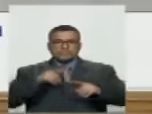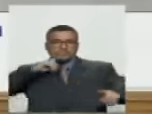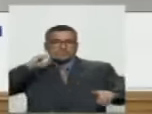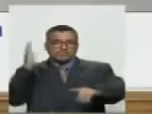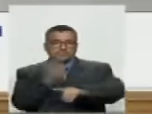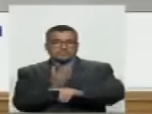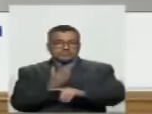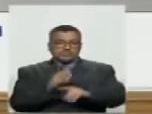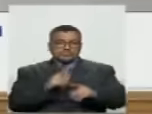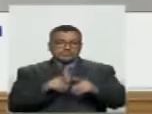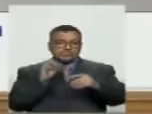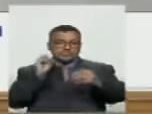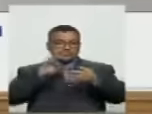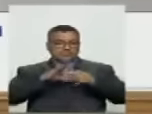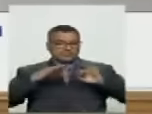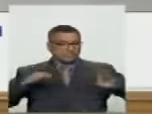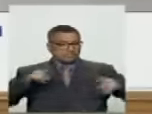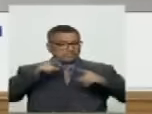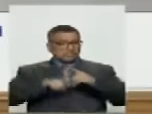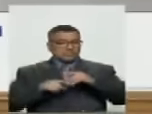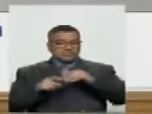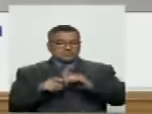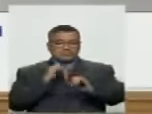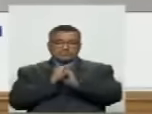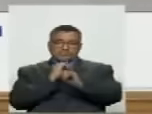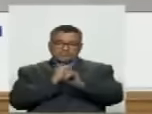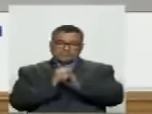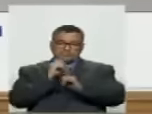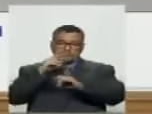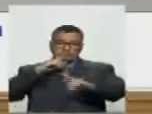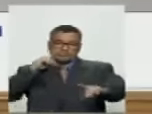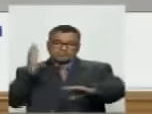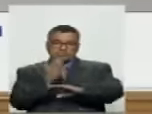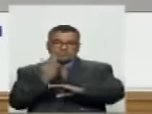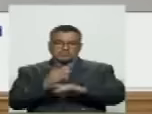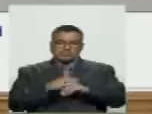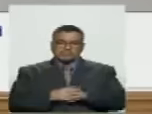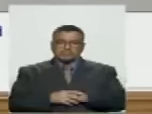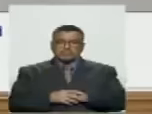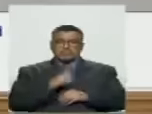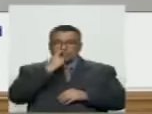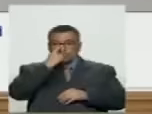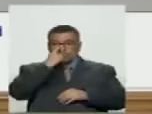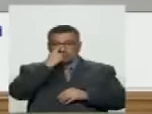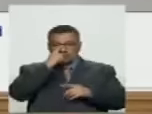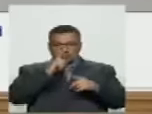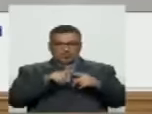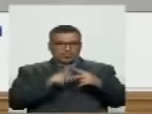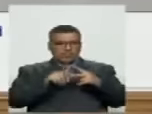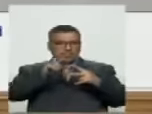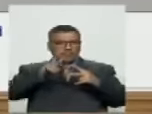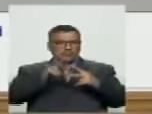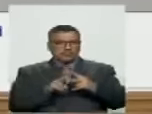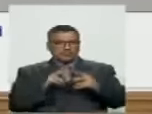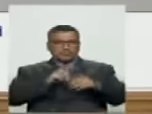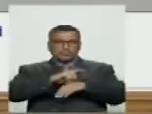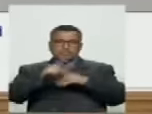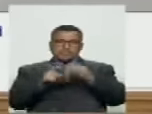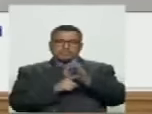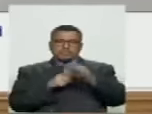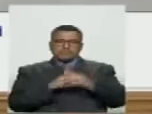el ciberfascismo o el cyberfascismo, hay dos conceptos ahí, una palabra